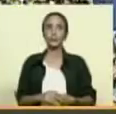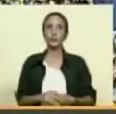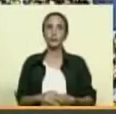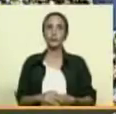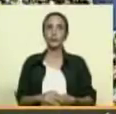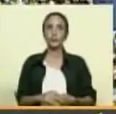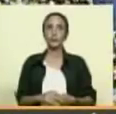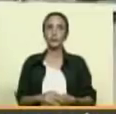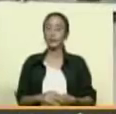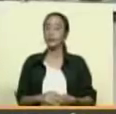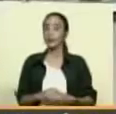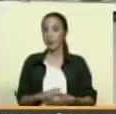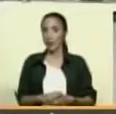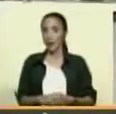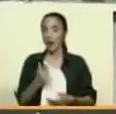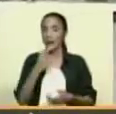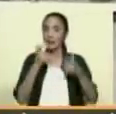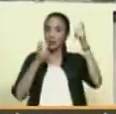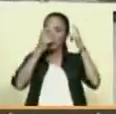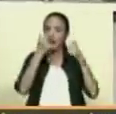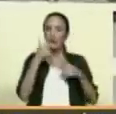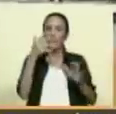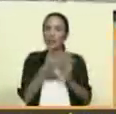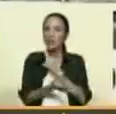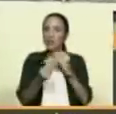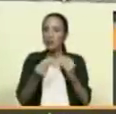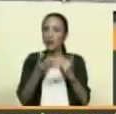Chávez, eres tú, mujer venezolana.